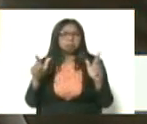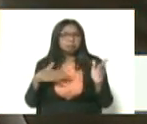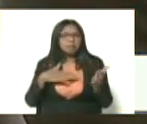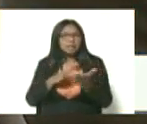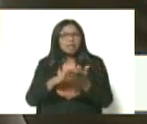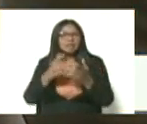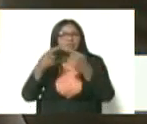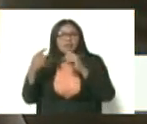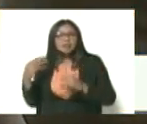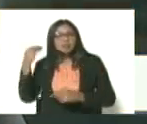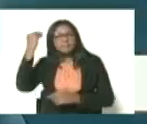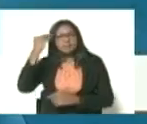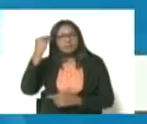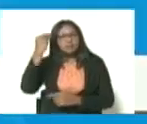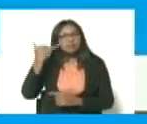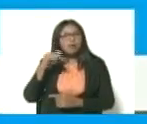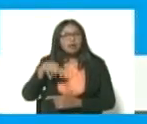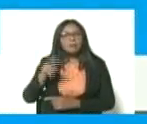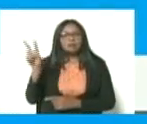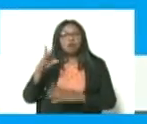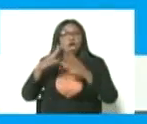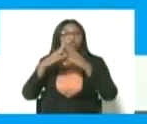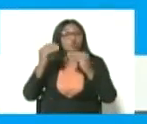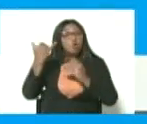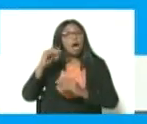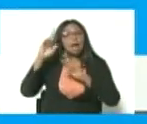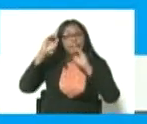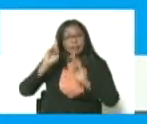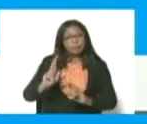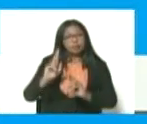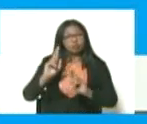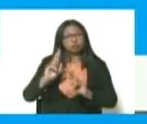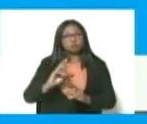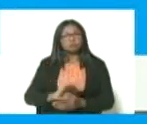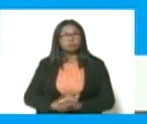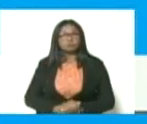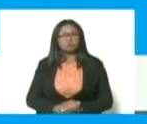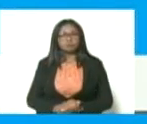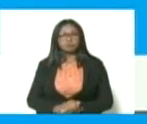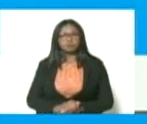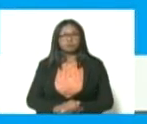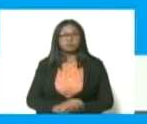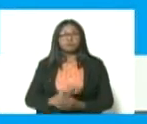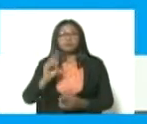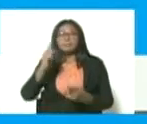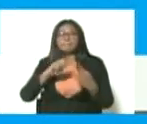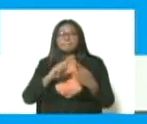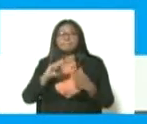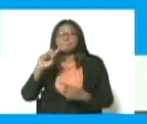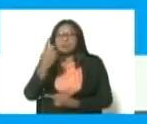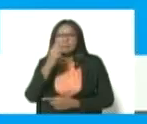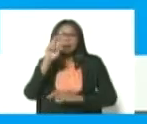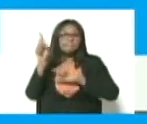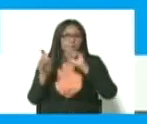opinión y a todas hay que respetarlas sobre estos dos temas. Sobre la primera pregunta,